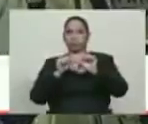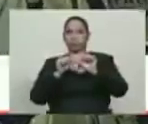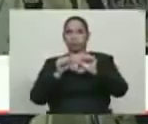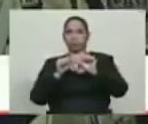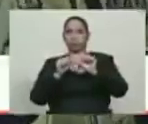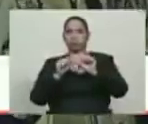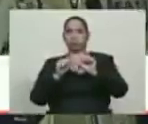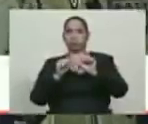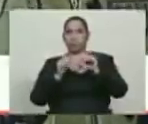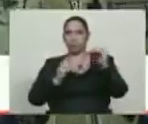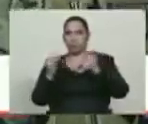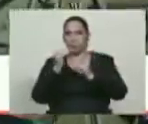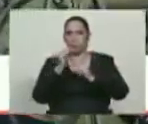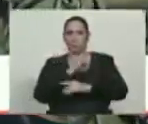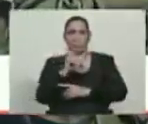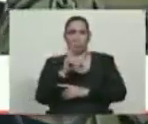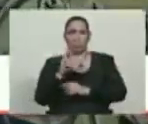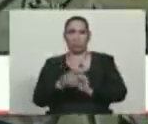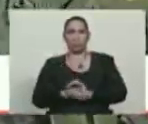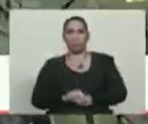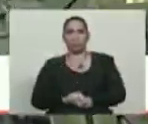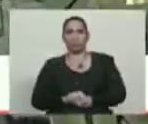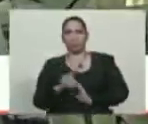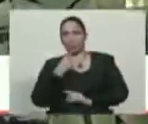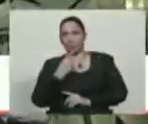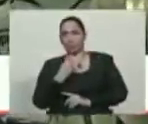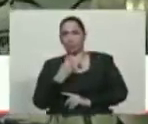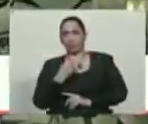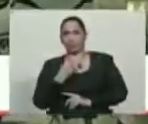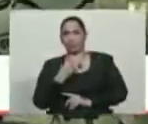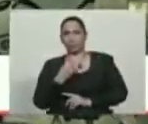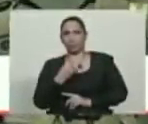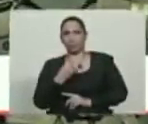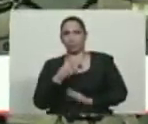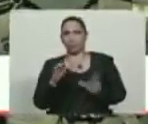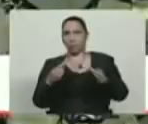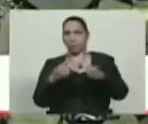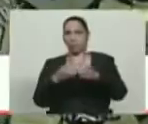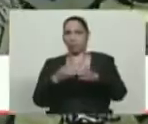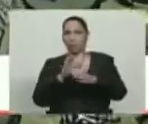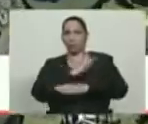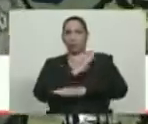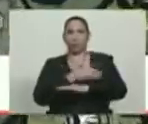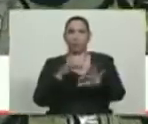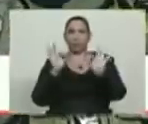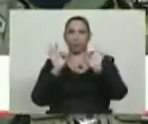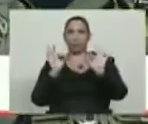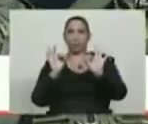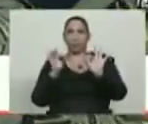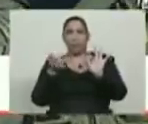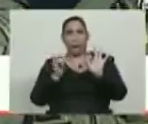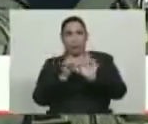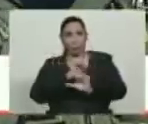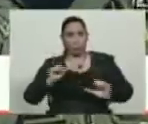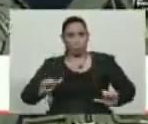República. Como se lo decía el Comando de Fuerzas Especiales, mientras exista un